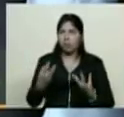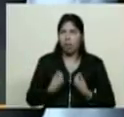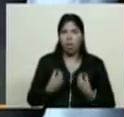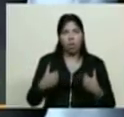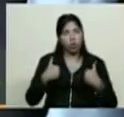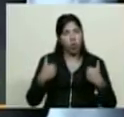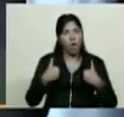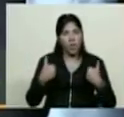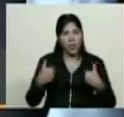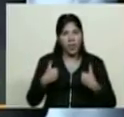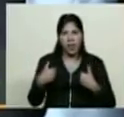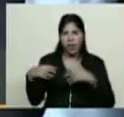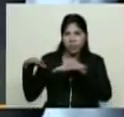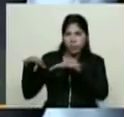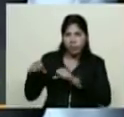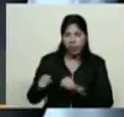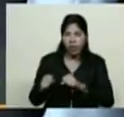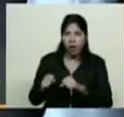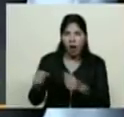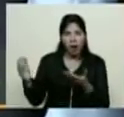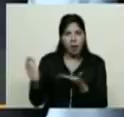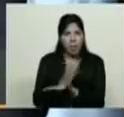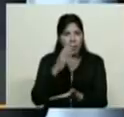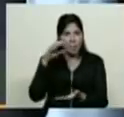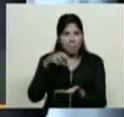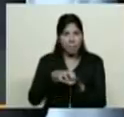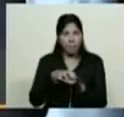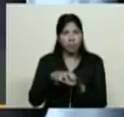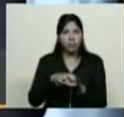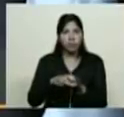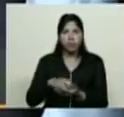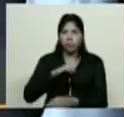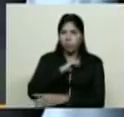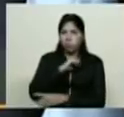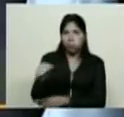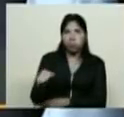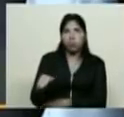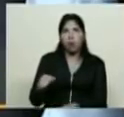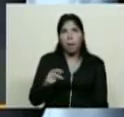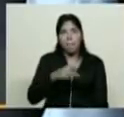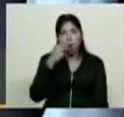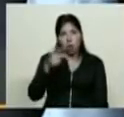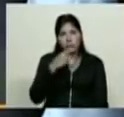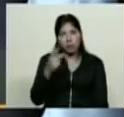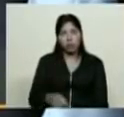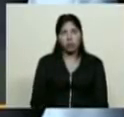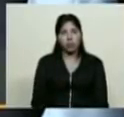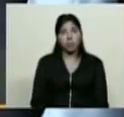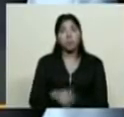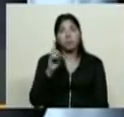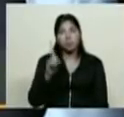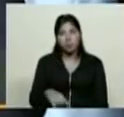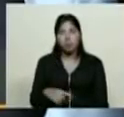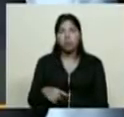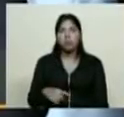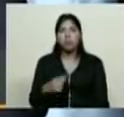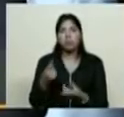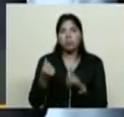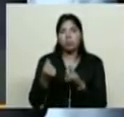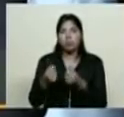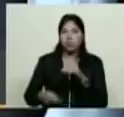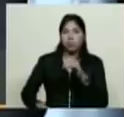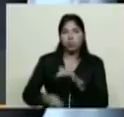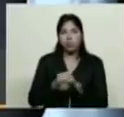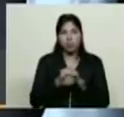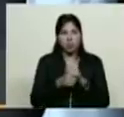invasiones, golpes de Estado, asesinatos políticos y financiamiento de